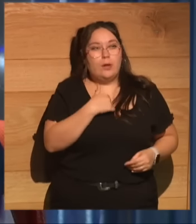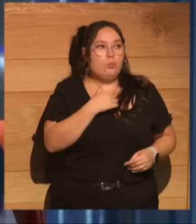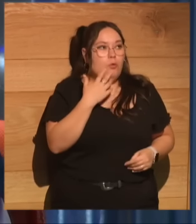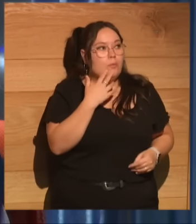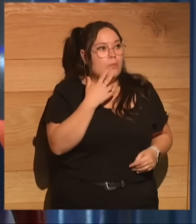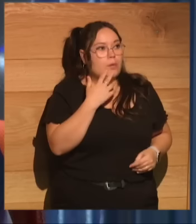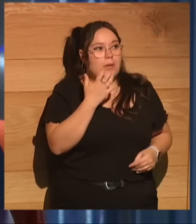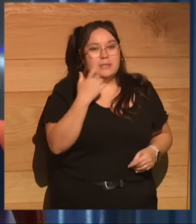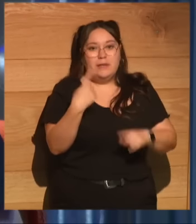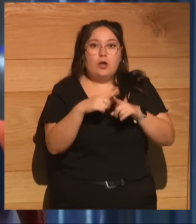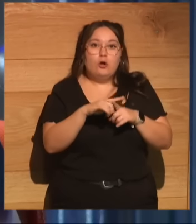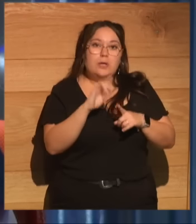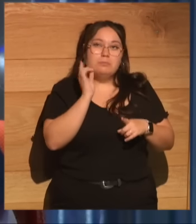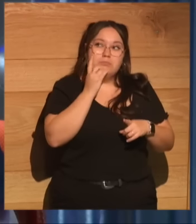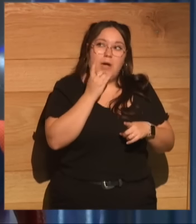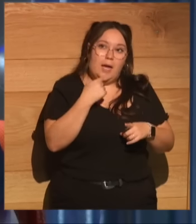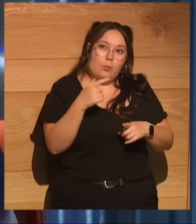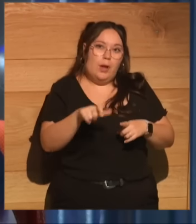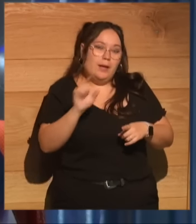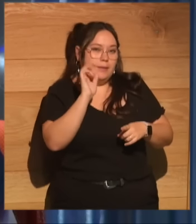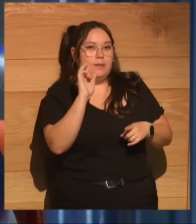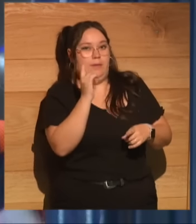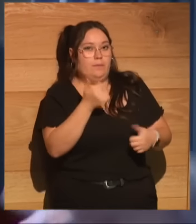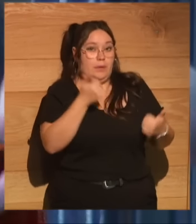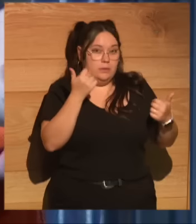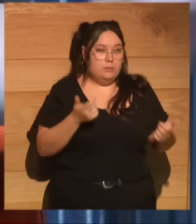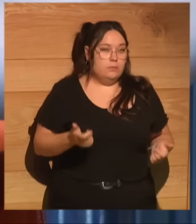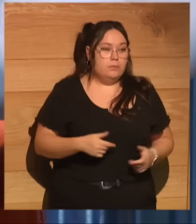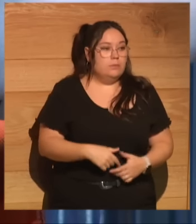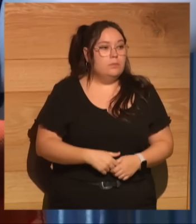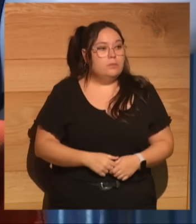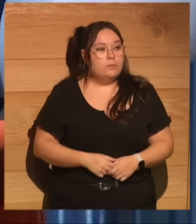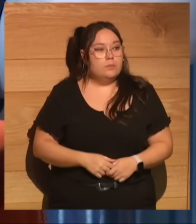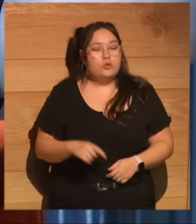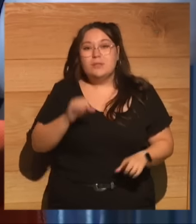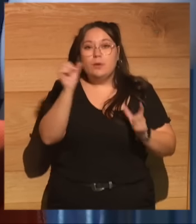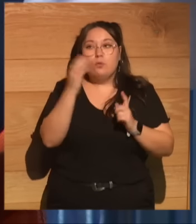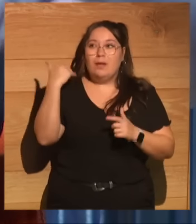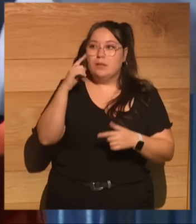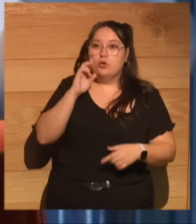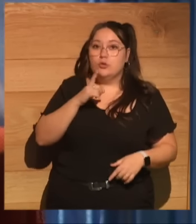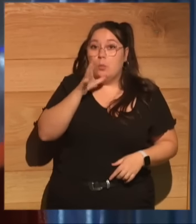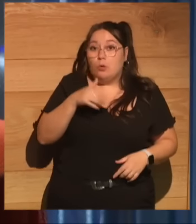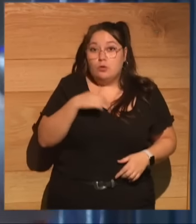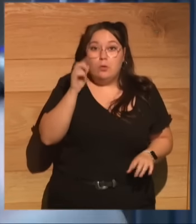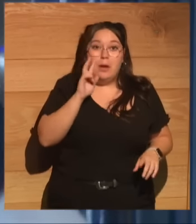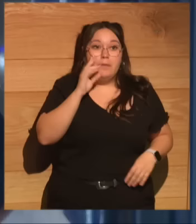cuando tú hablas mal de las cosas. Sin embargo, de esta película, yo no sé cómo cayó en su día, porque yo la vi como muchas otras personas,